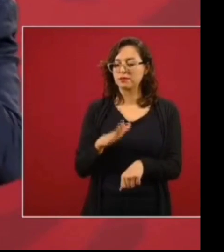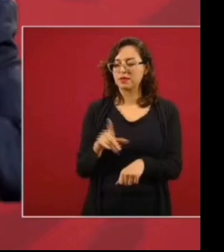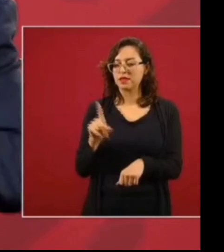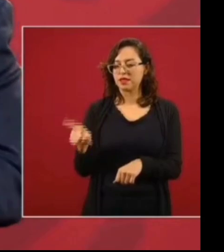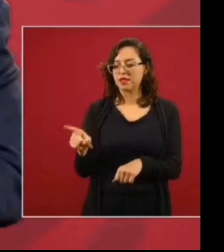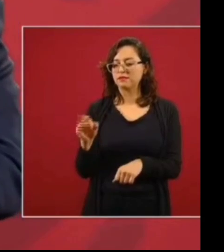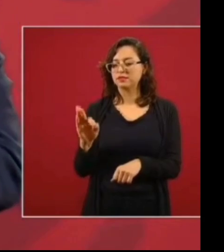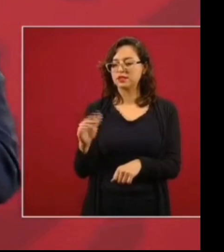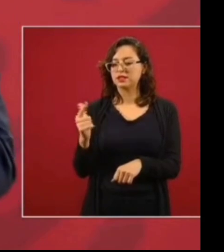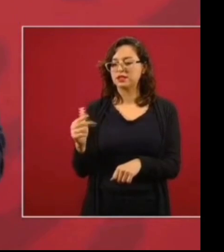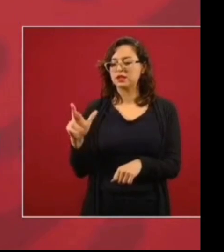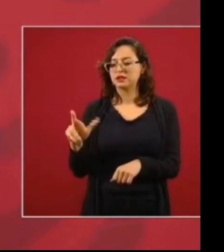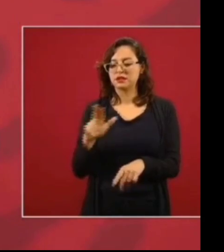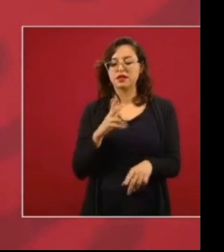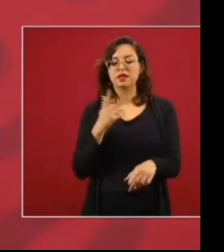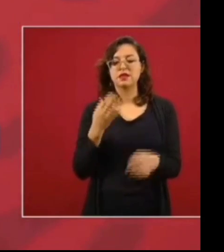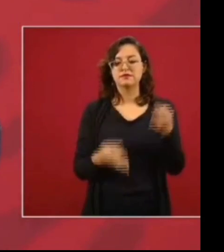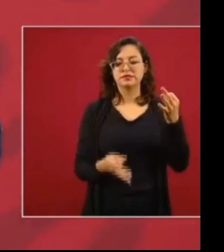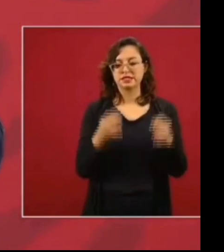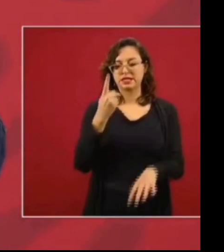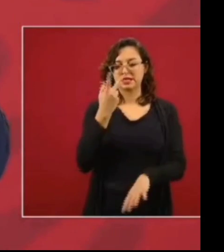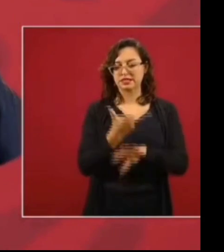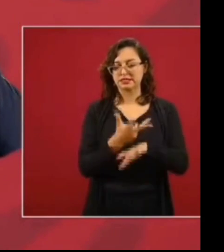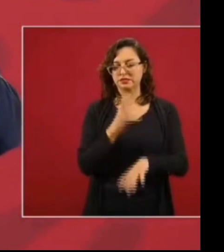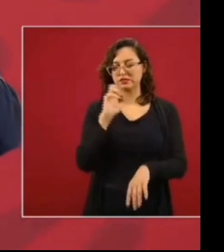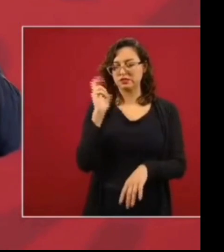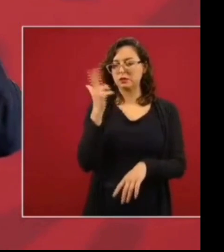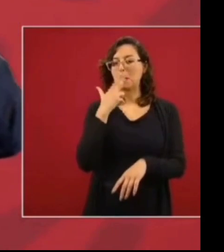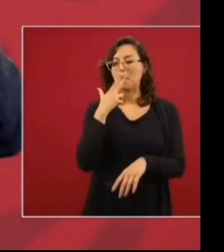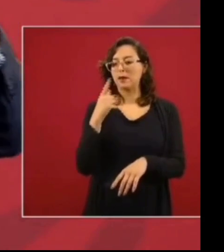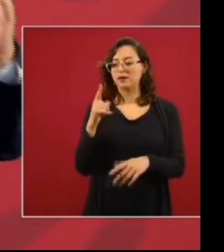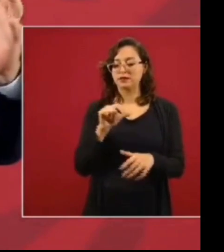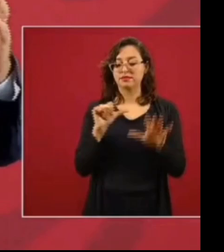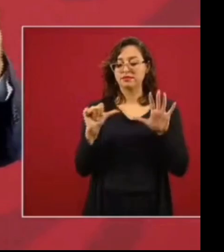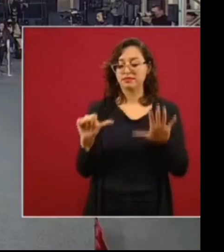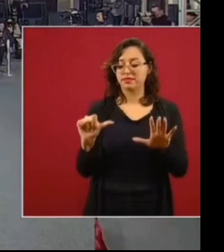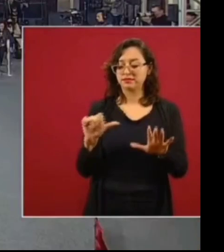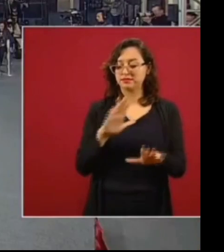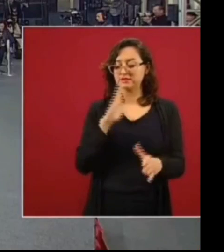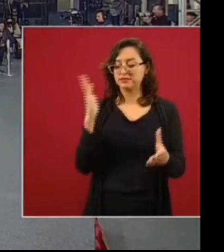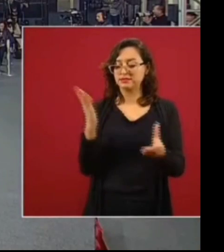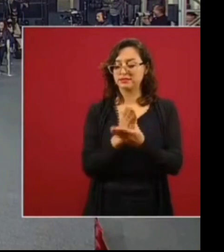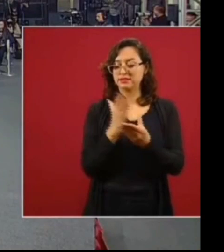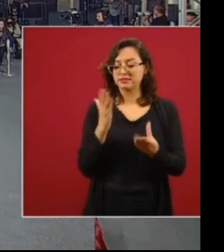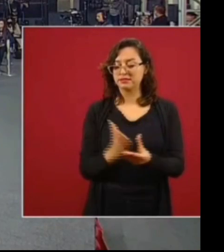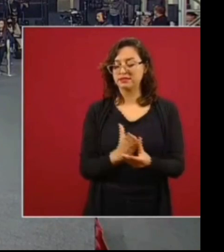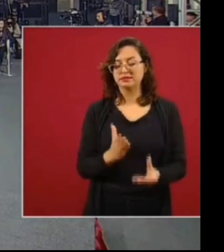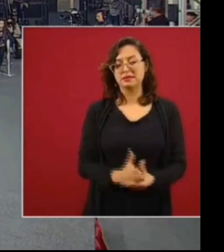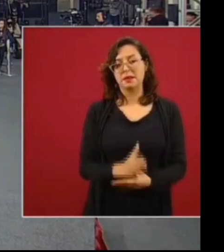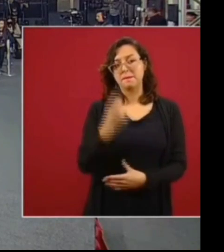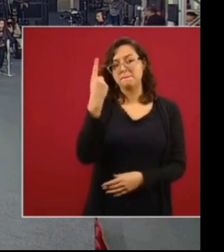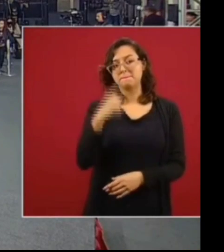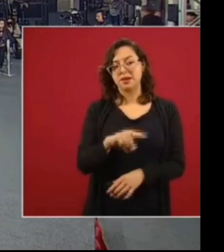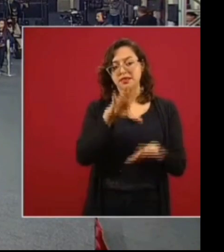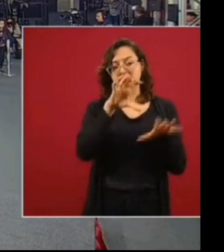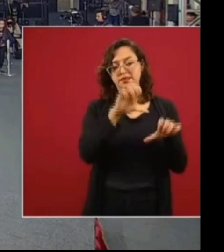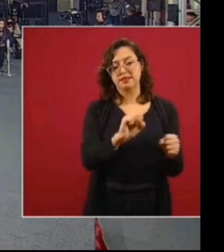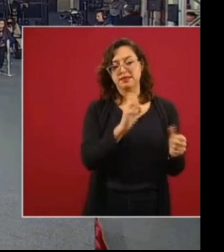la del Estado, fue integrar esas 16 órdenes de aprehensión